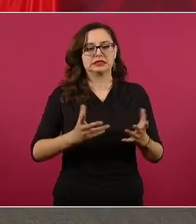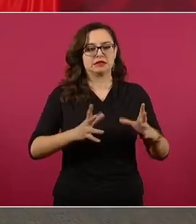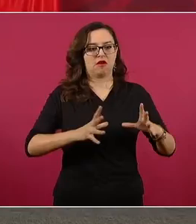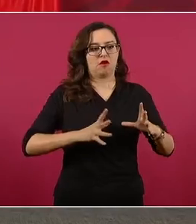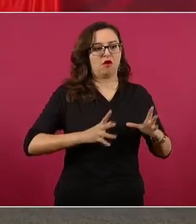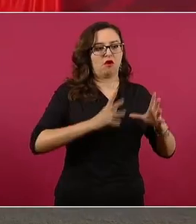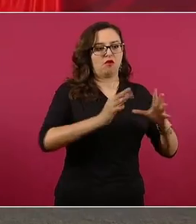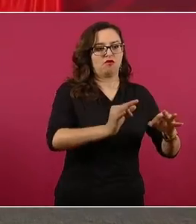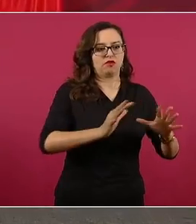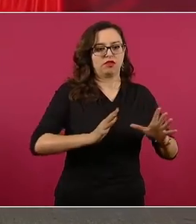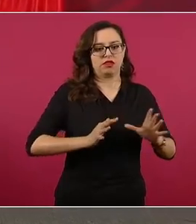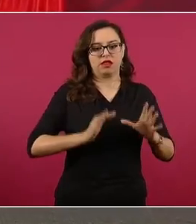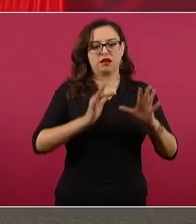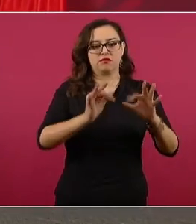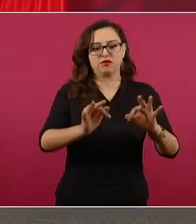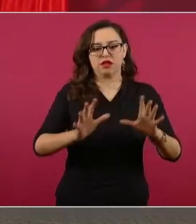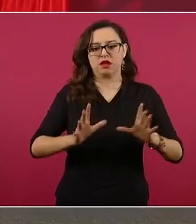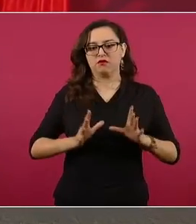los intereses